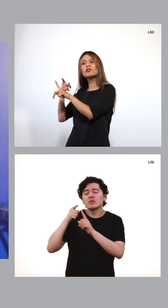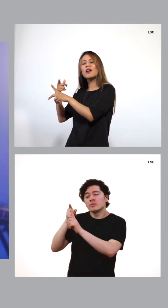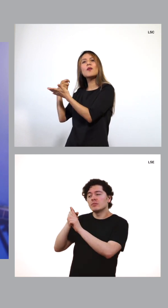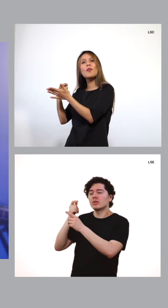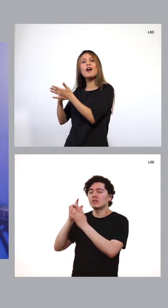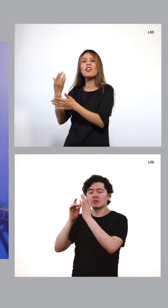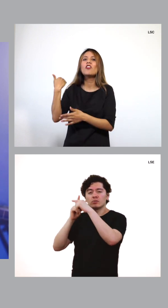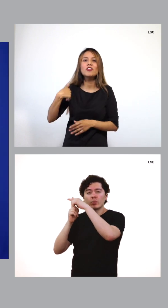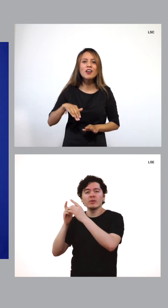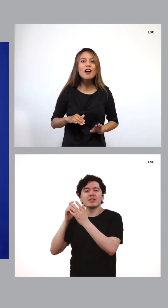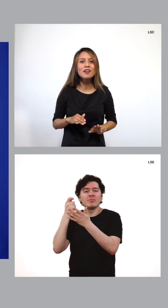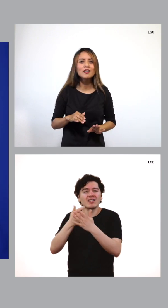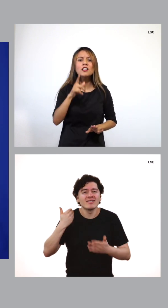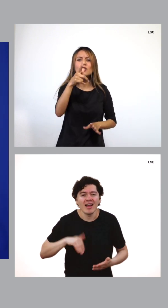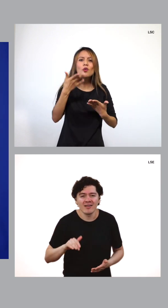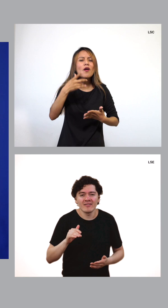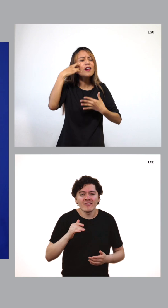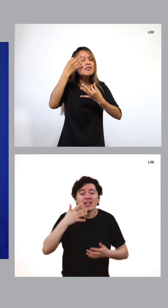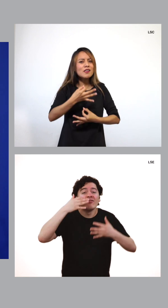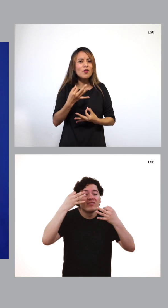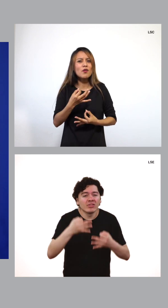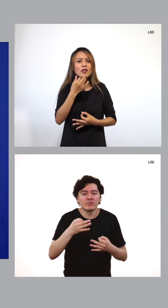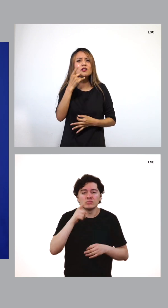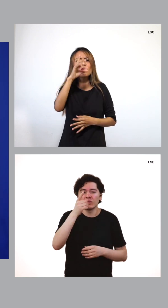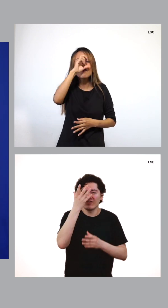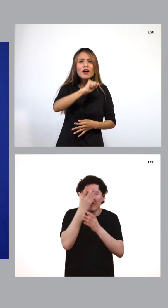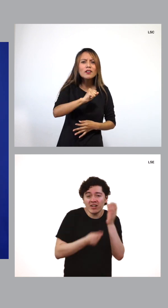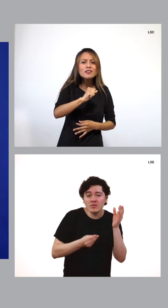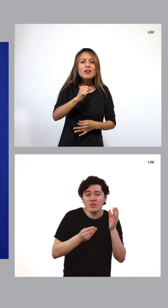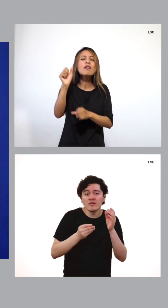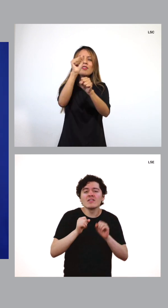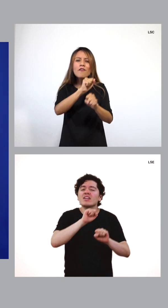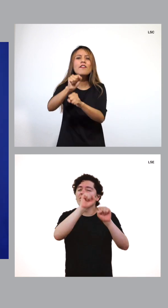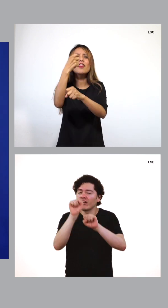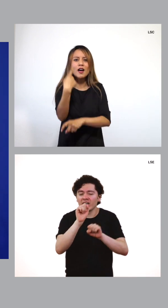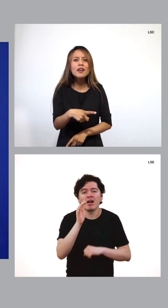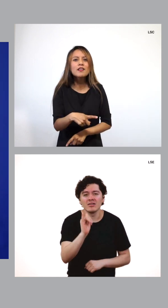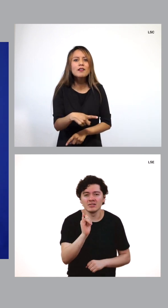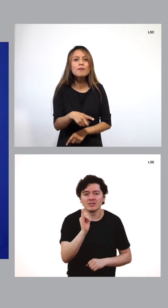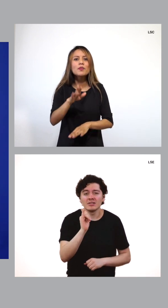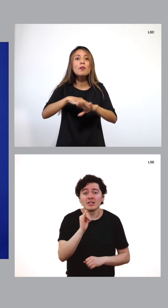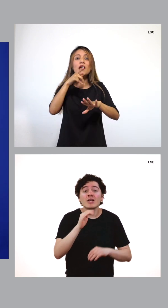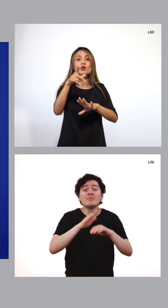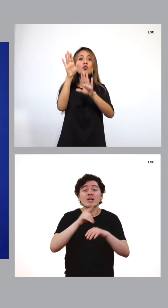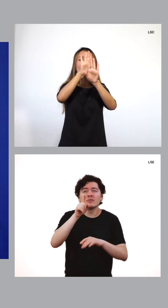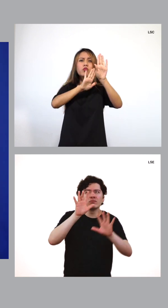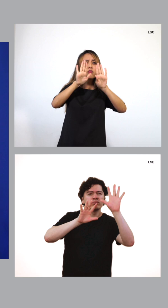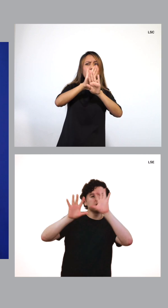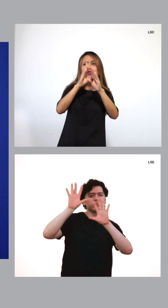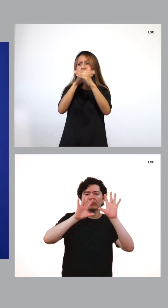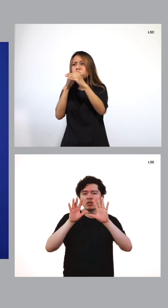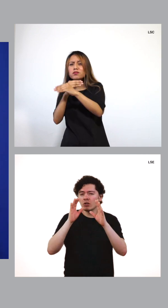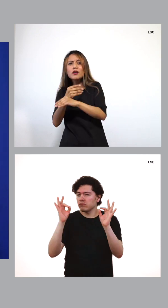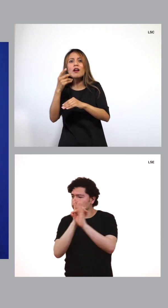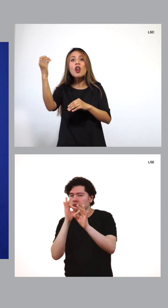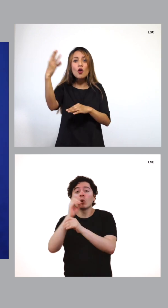seguro que para tus faltas y tus fallos hay defensa, que para tu confusión hay luz y